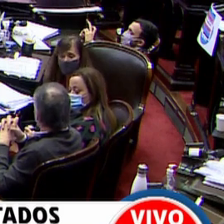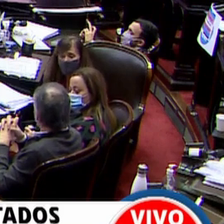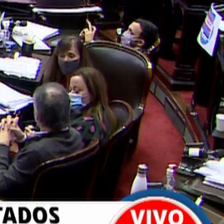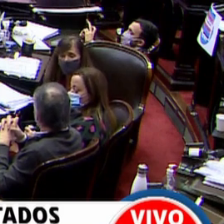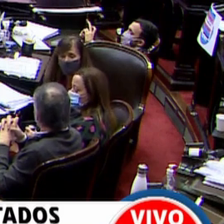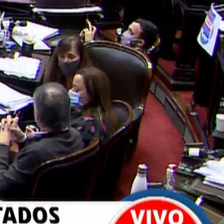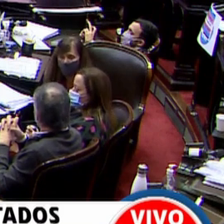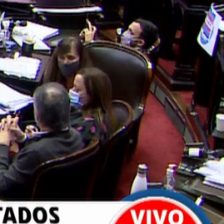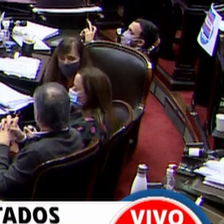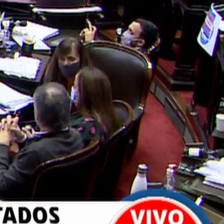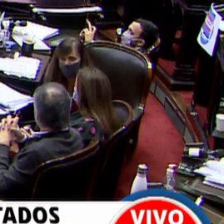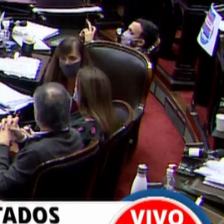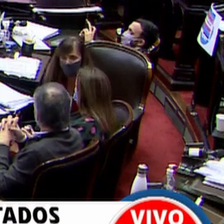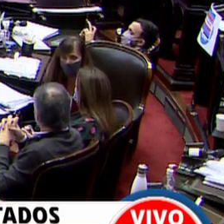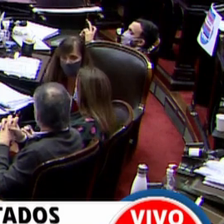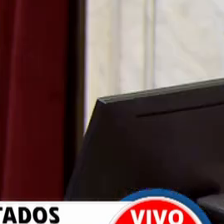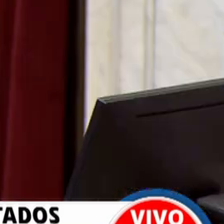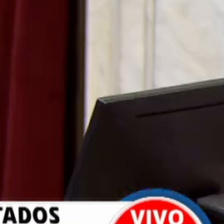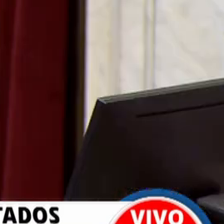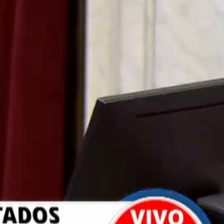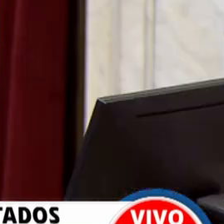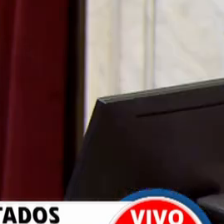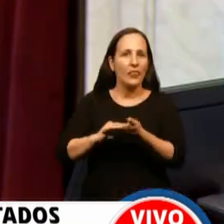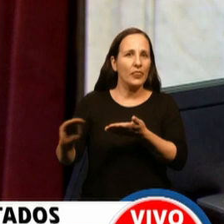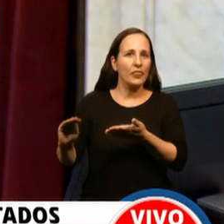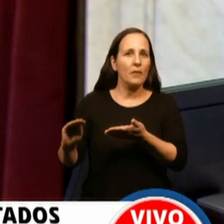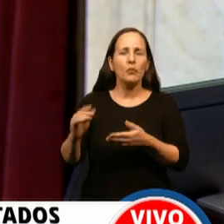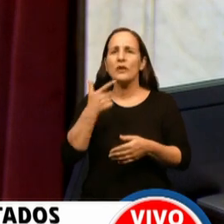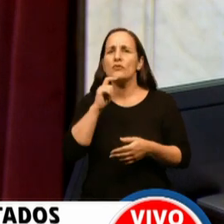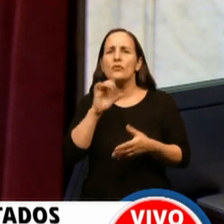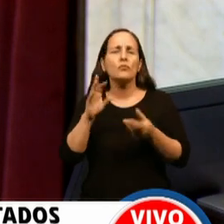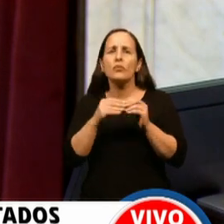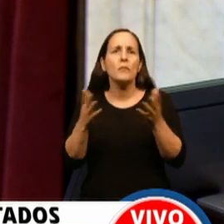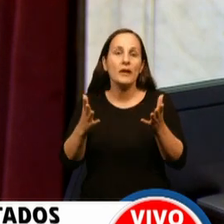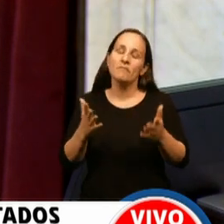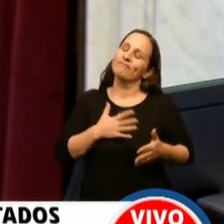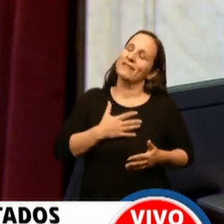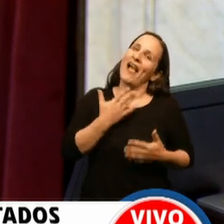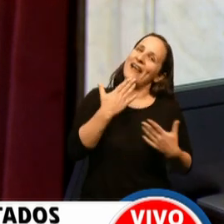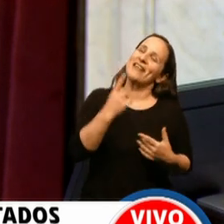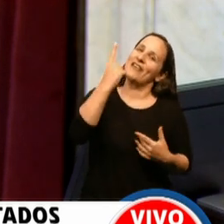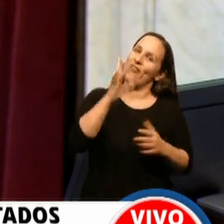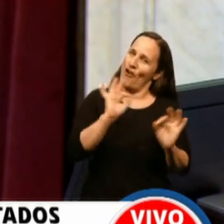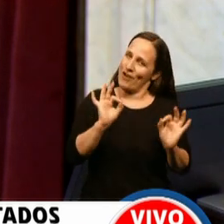diputados otros que problemas tienen gracia dios ninguno presidente